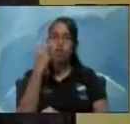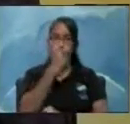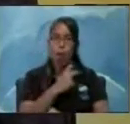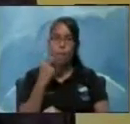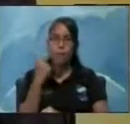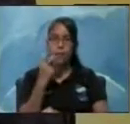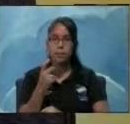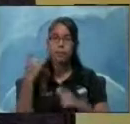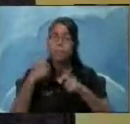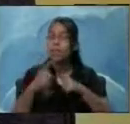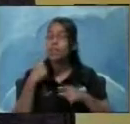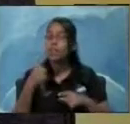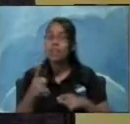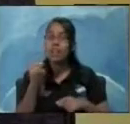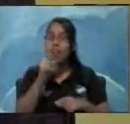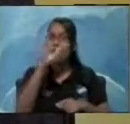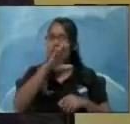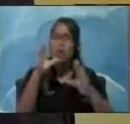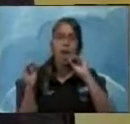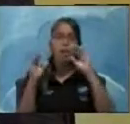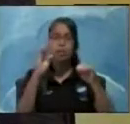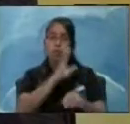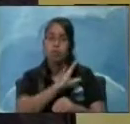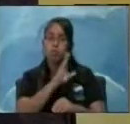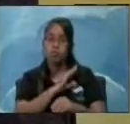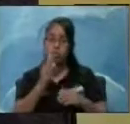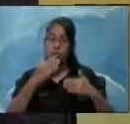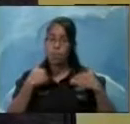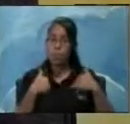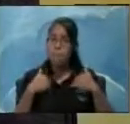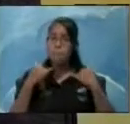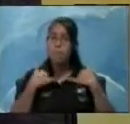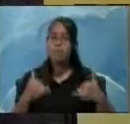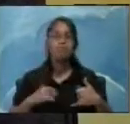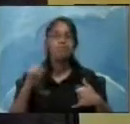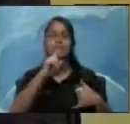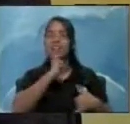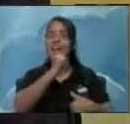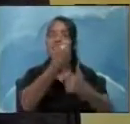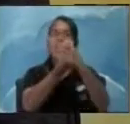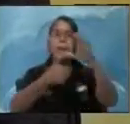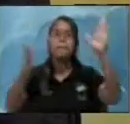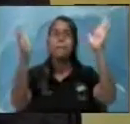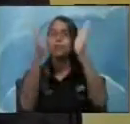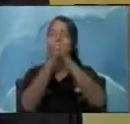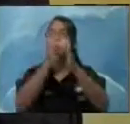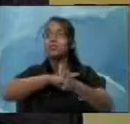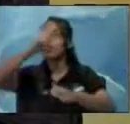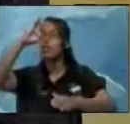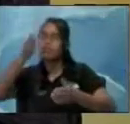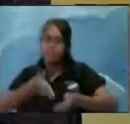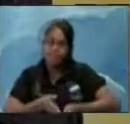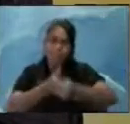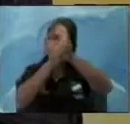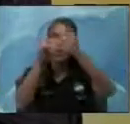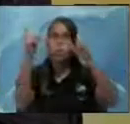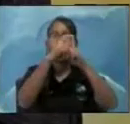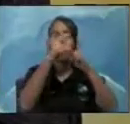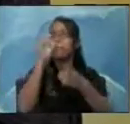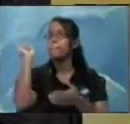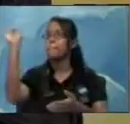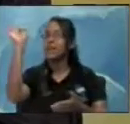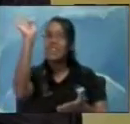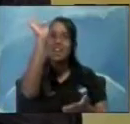déjame decirte que no estaban hablando por su propia cuenta era el espíritu santo de dios dirigiendo sus palabr predicando el mensaje porque